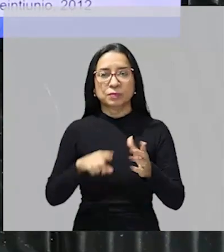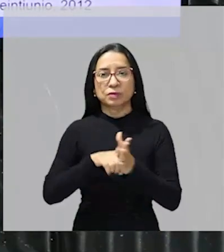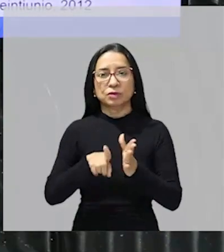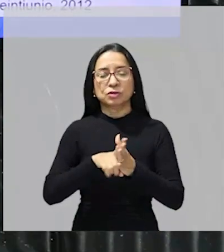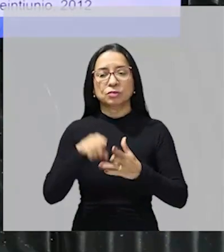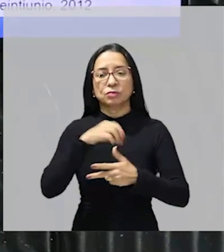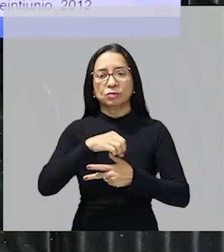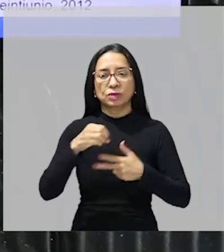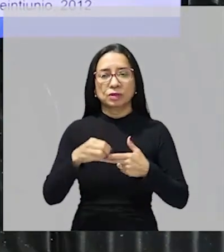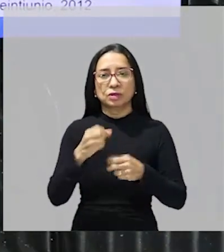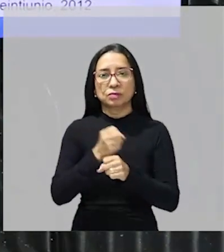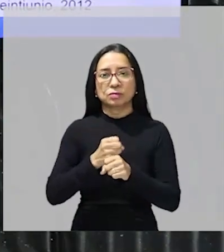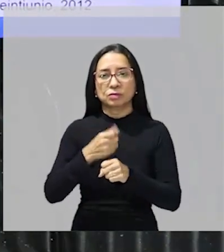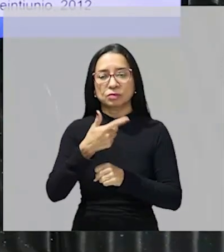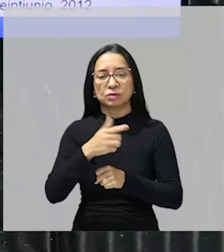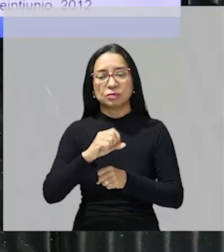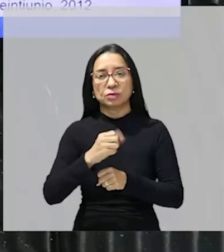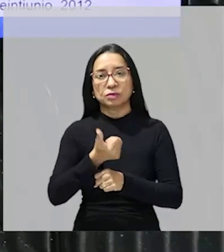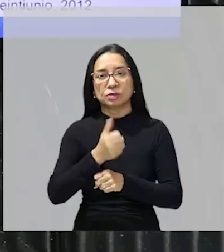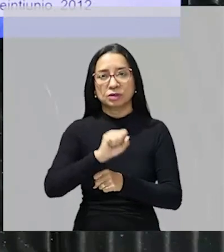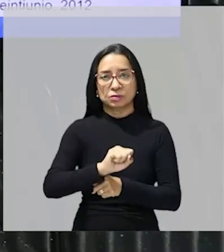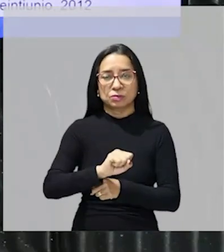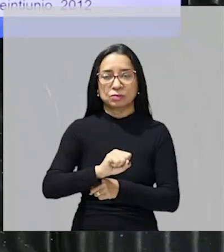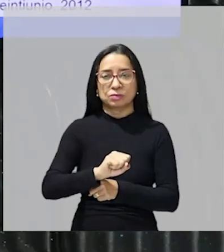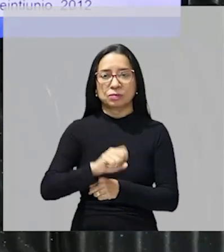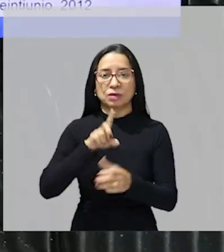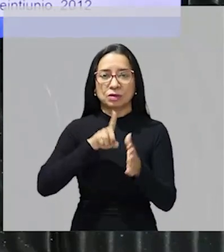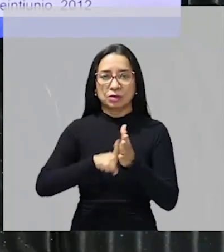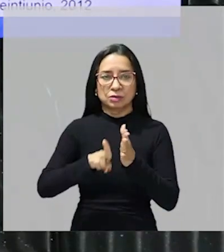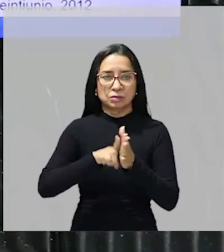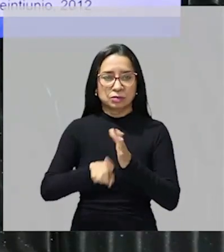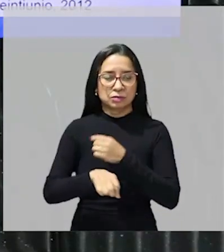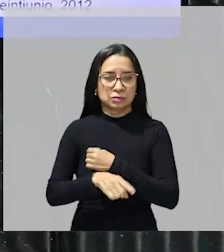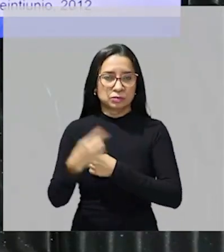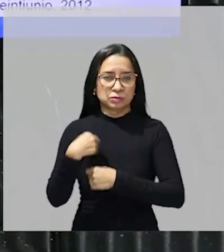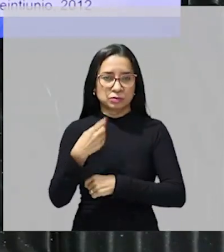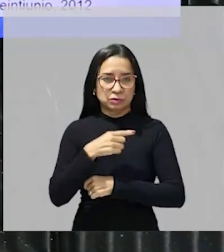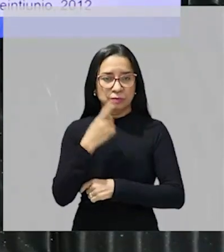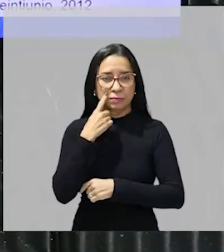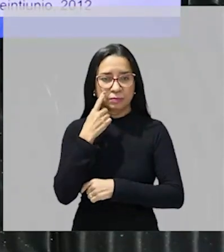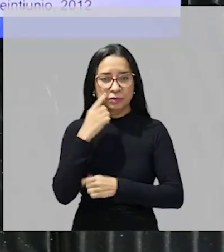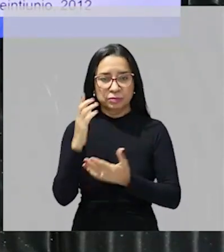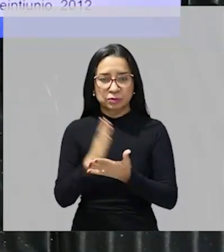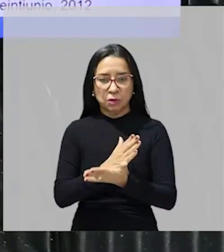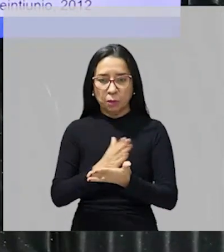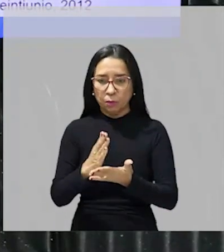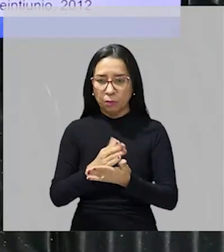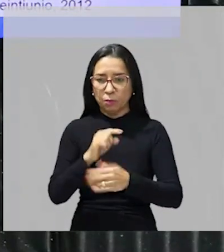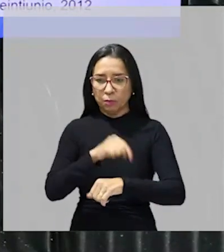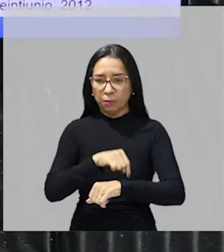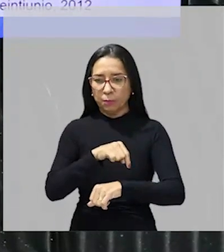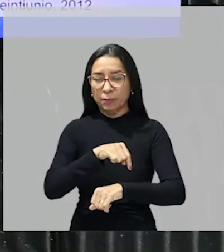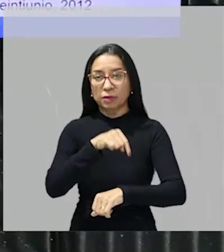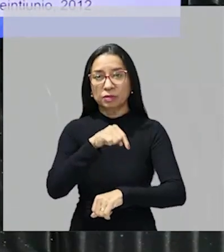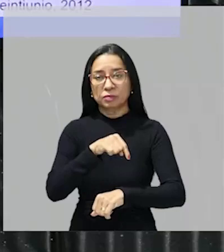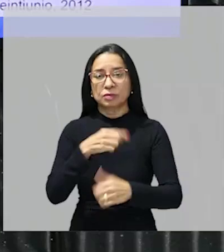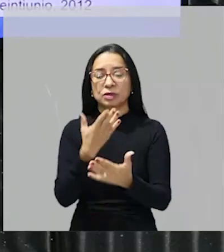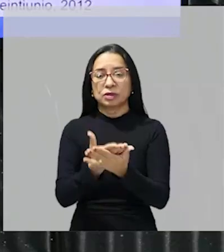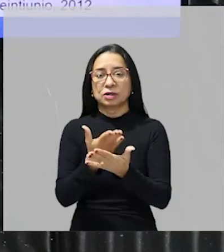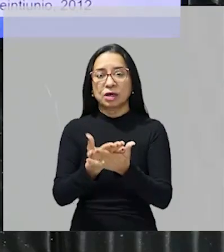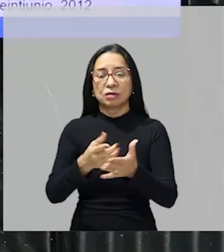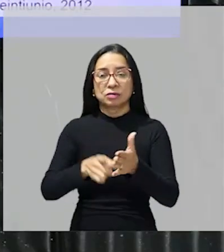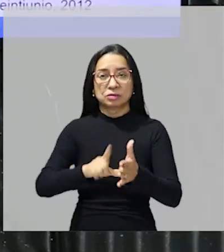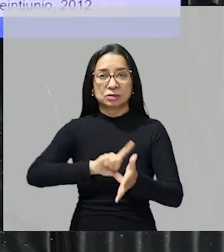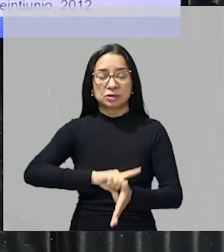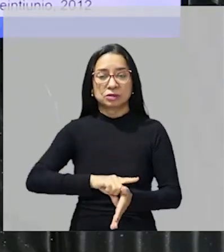do Enem 2018, que é uma questão que nós já vimos em algum momento nas nossas aulas anteriores, tá?